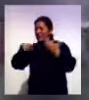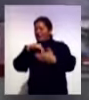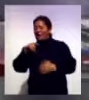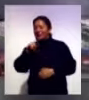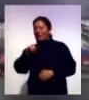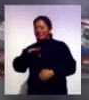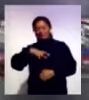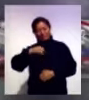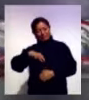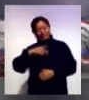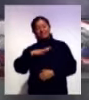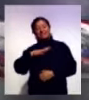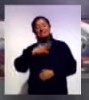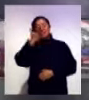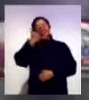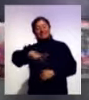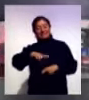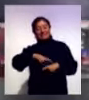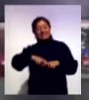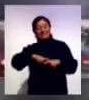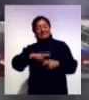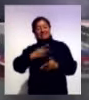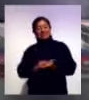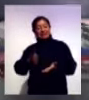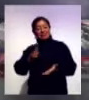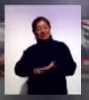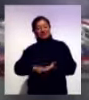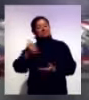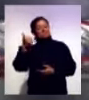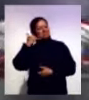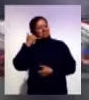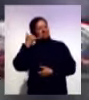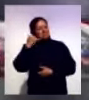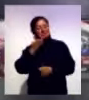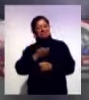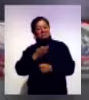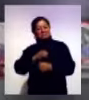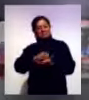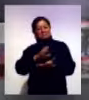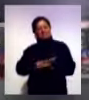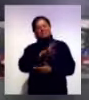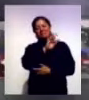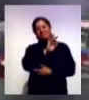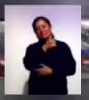10 pases dobles. Las 10 primeras llamadas que entren desde este momento a la línea